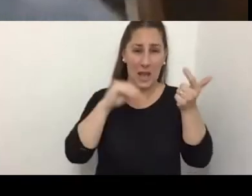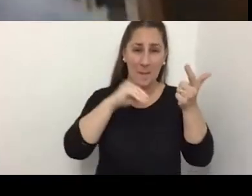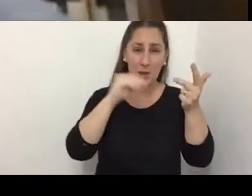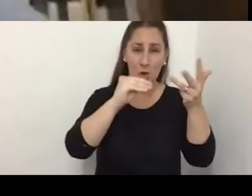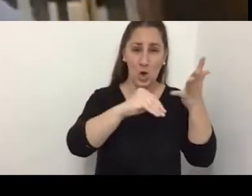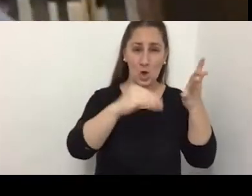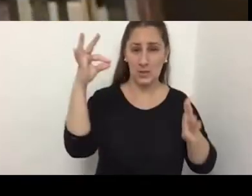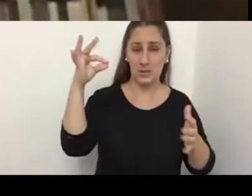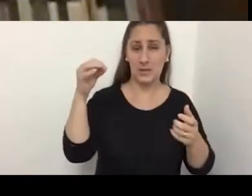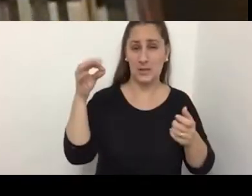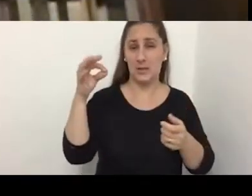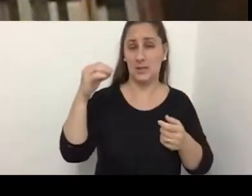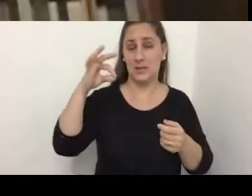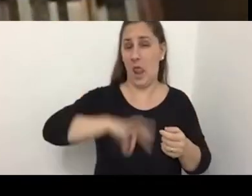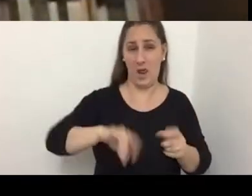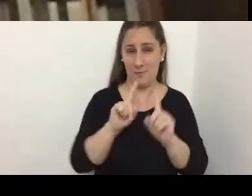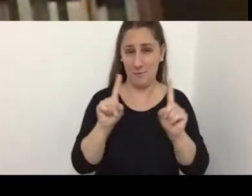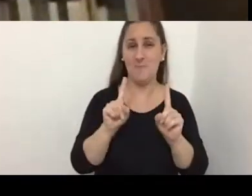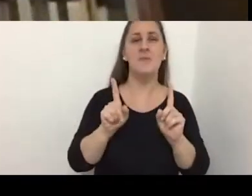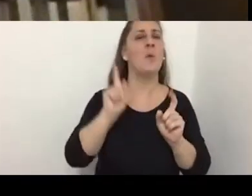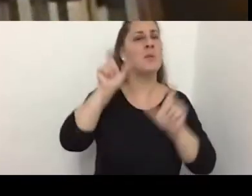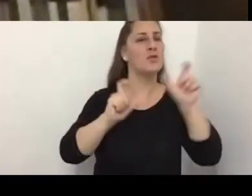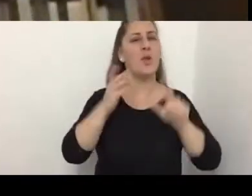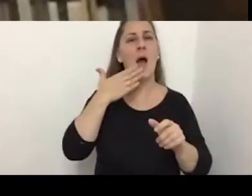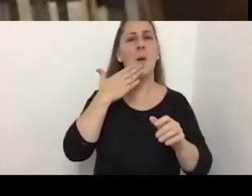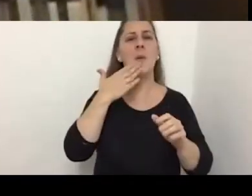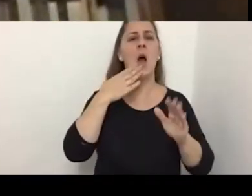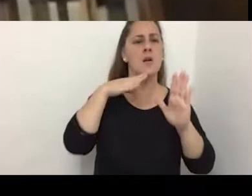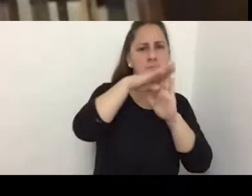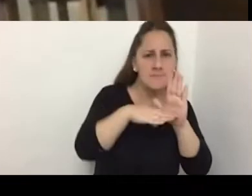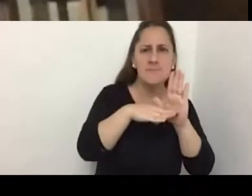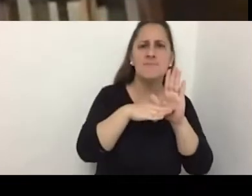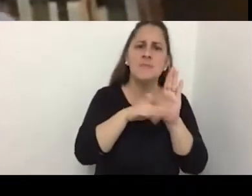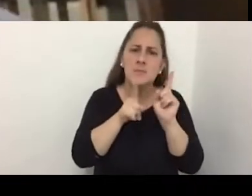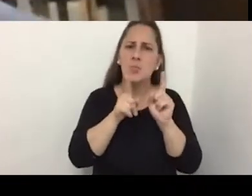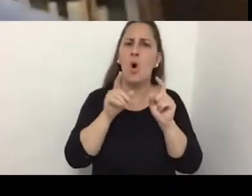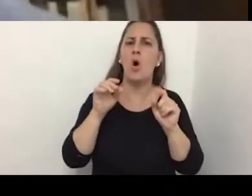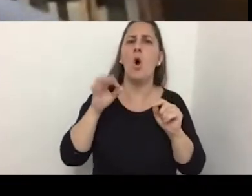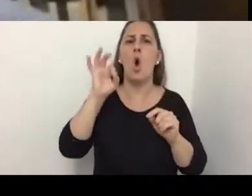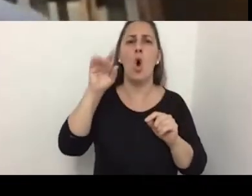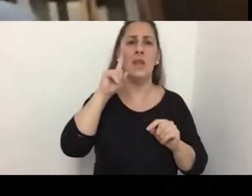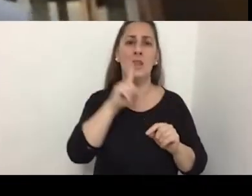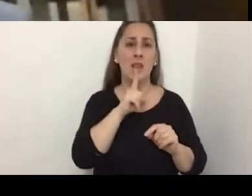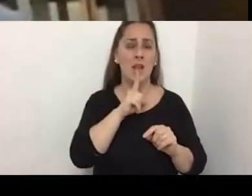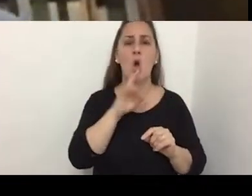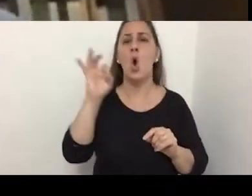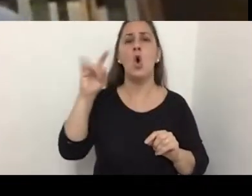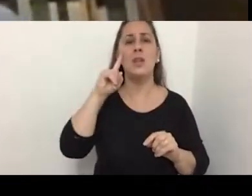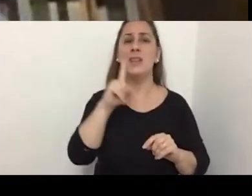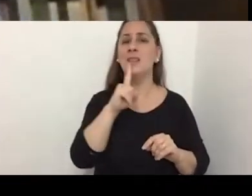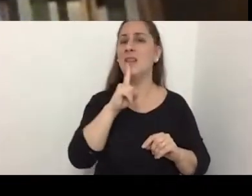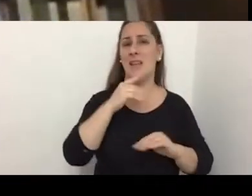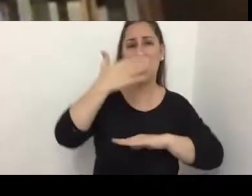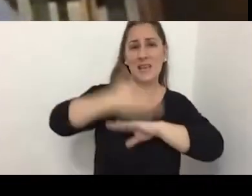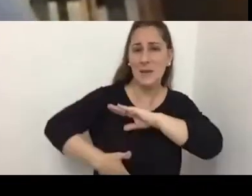los que hablan tanto de los parámetros que fija o define la OIT, que para la OIT no hay límite en la posibilidad de un